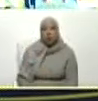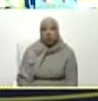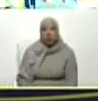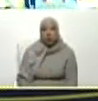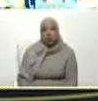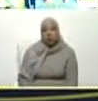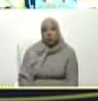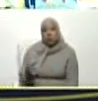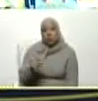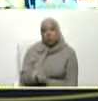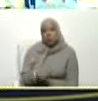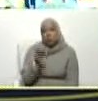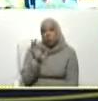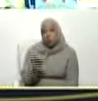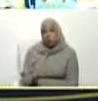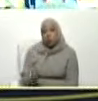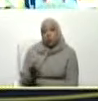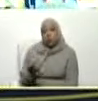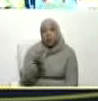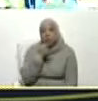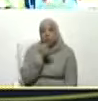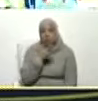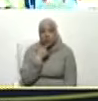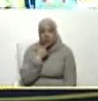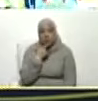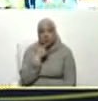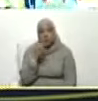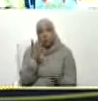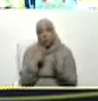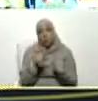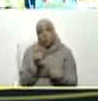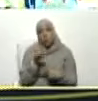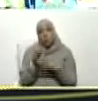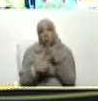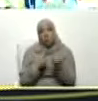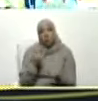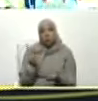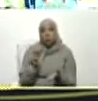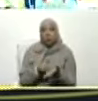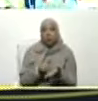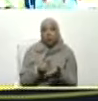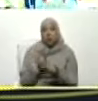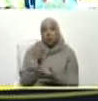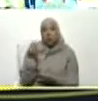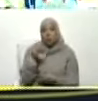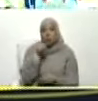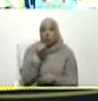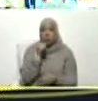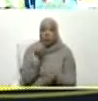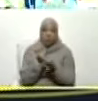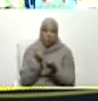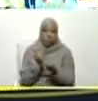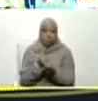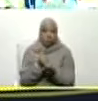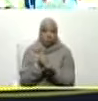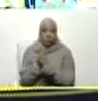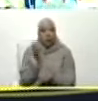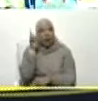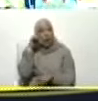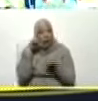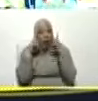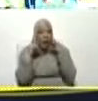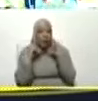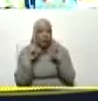esa convicción absoluta. Y cuando veo la generación que se ha levantado, esa